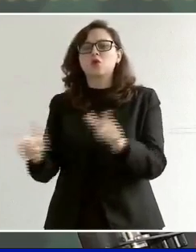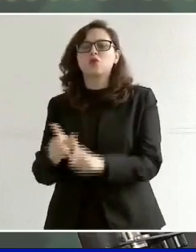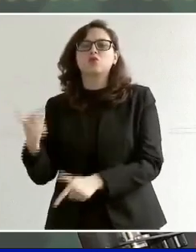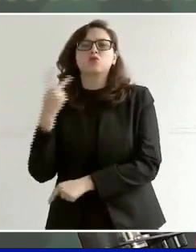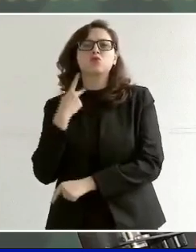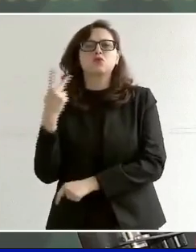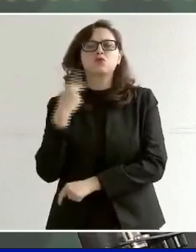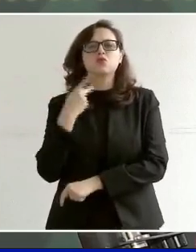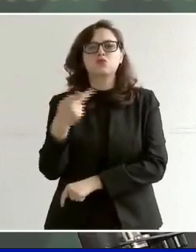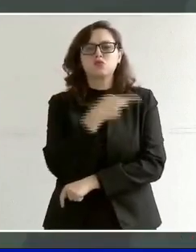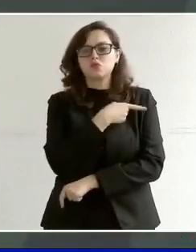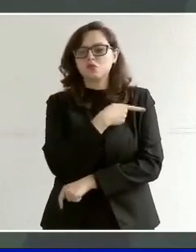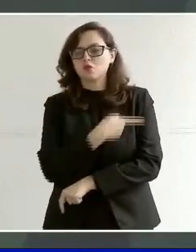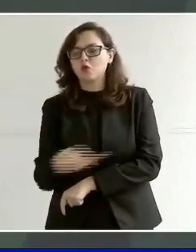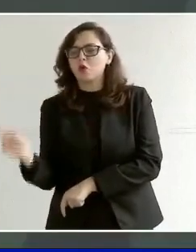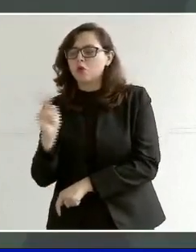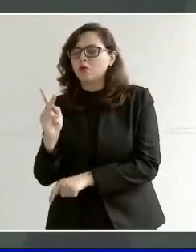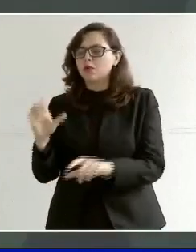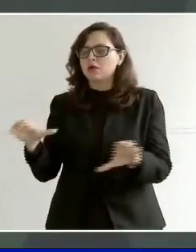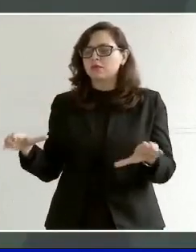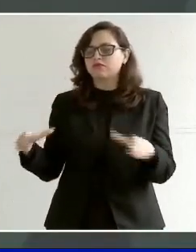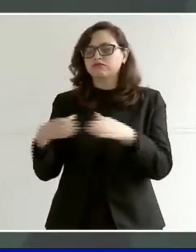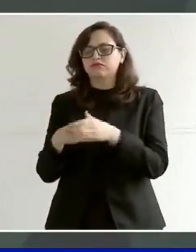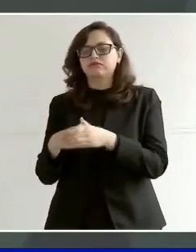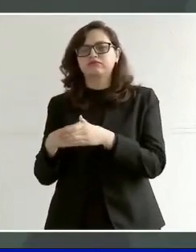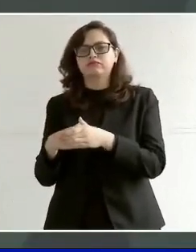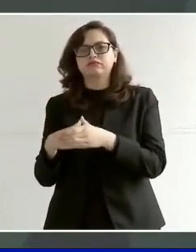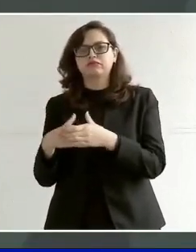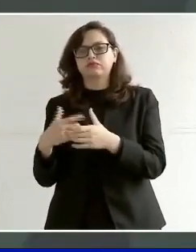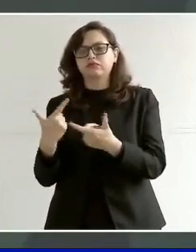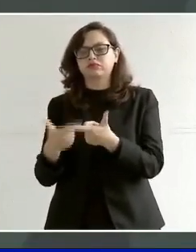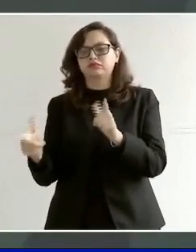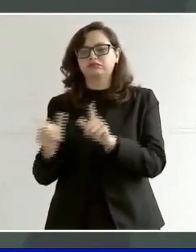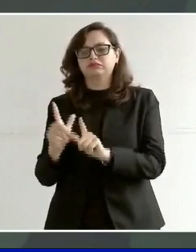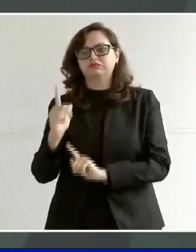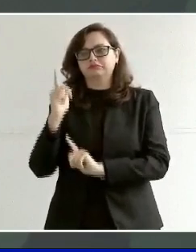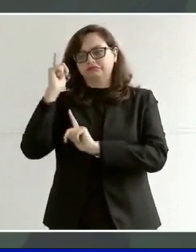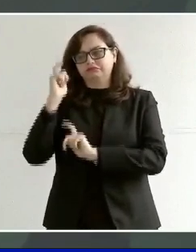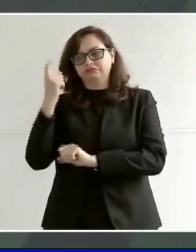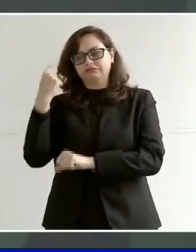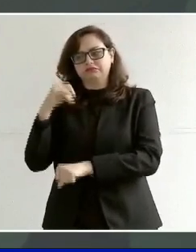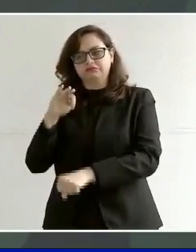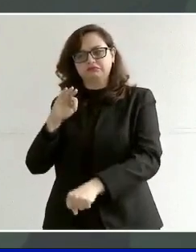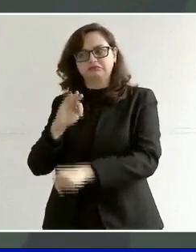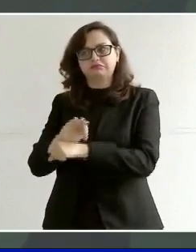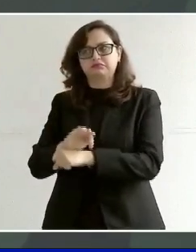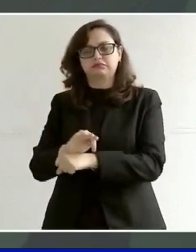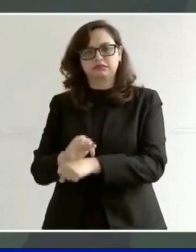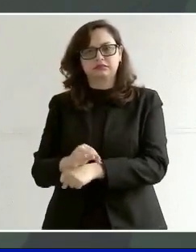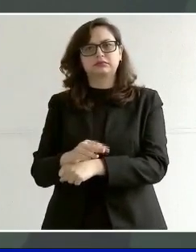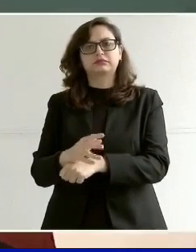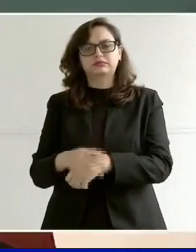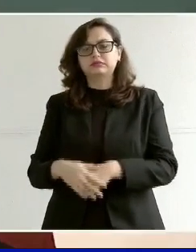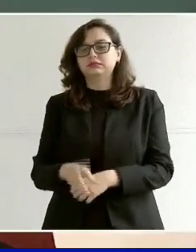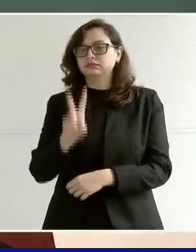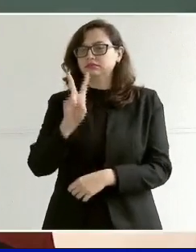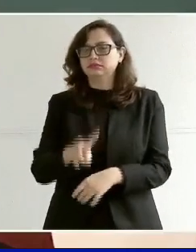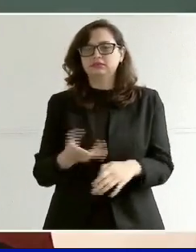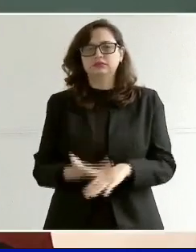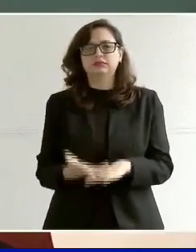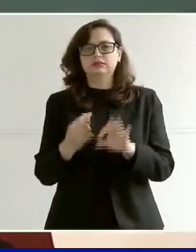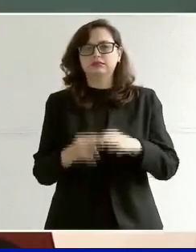Pobres y la Brigada de Ajusticiamiento, núcleo base para la formación de ese grupo.